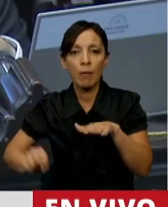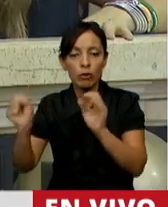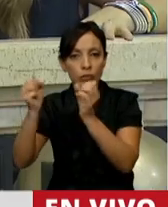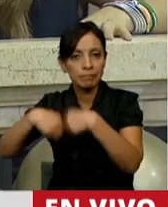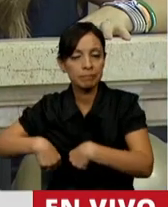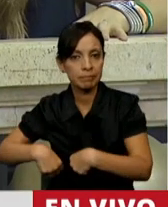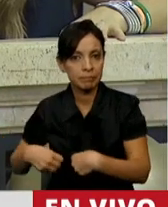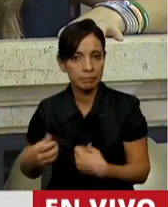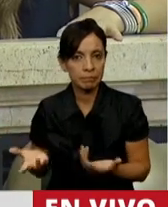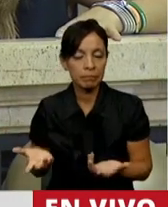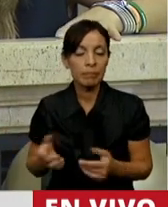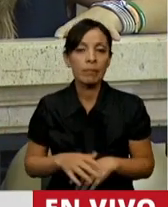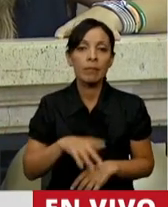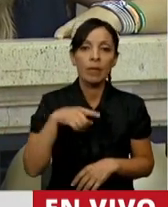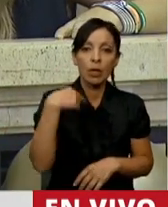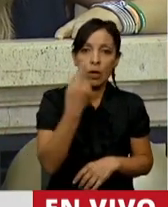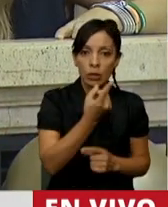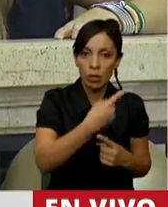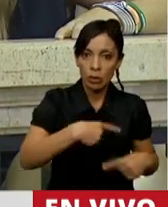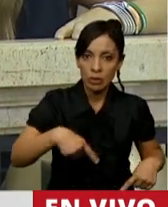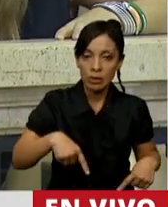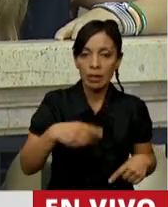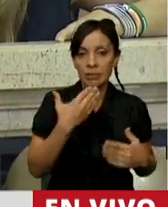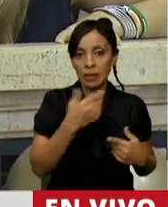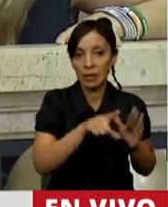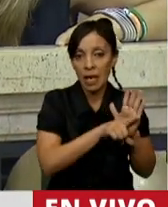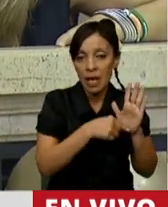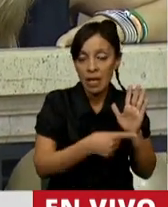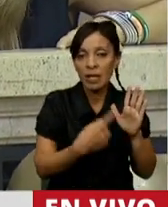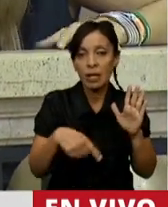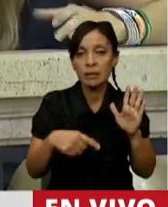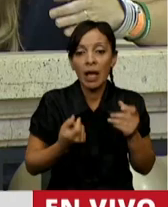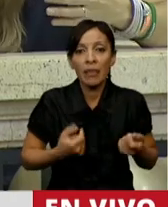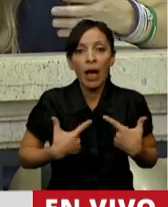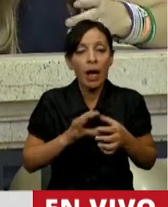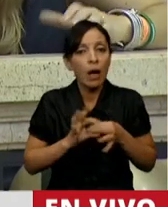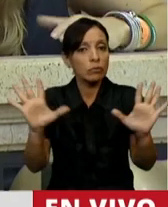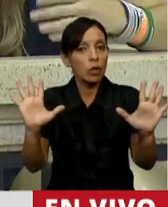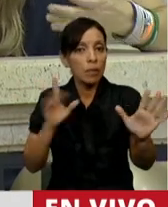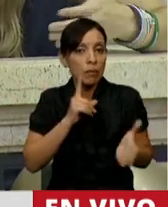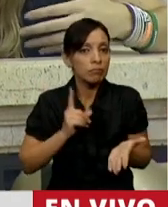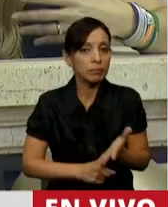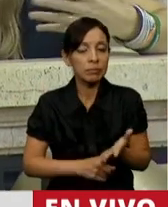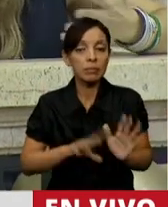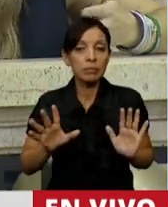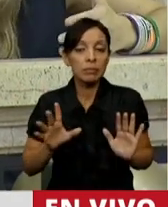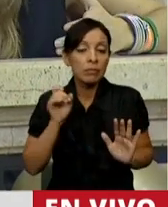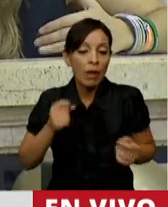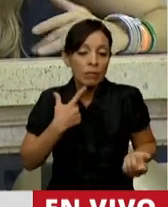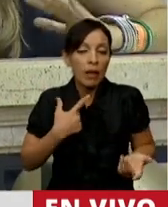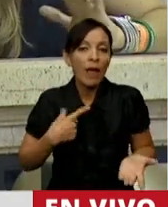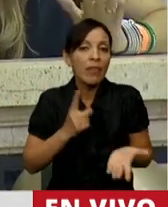inseguros. Otro aspecto que hace esta ley es la autonomía de la mujer, porque esto hace a su proyecto de